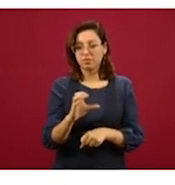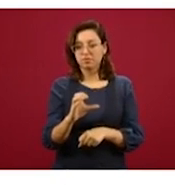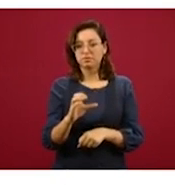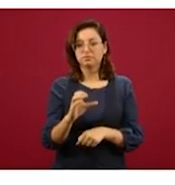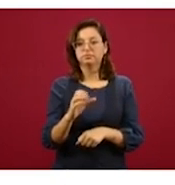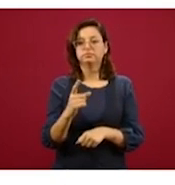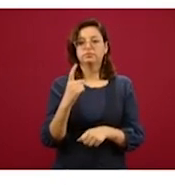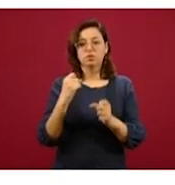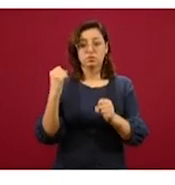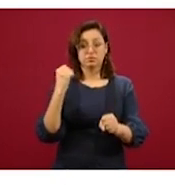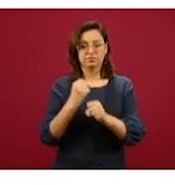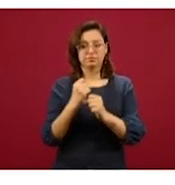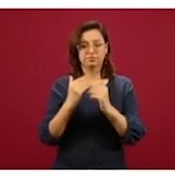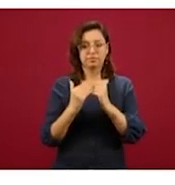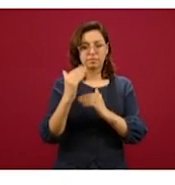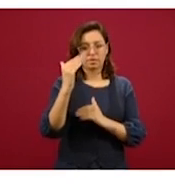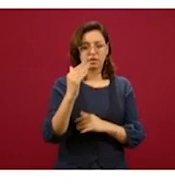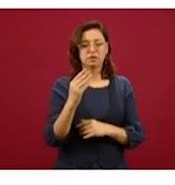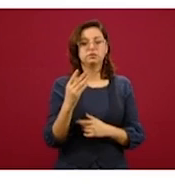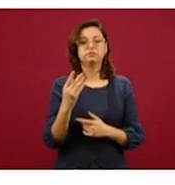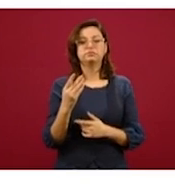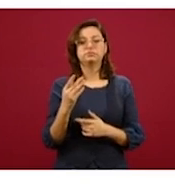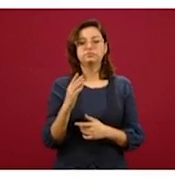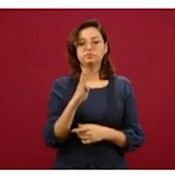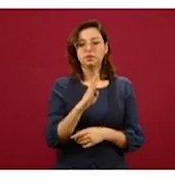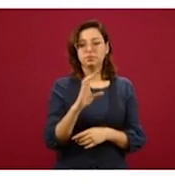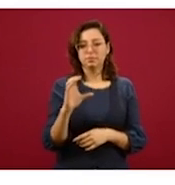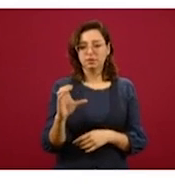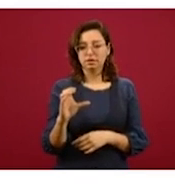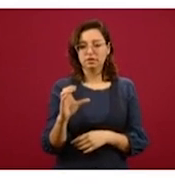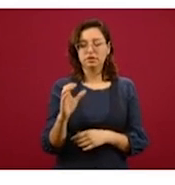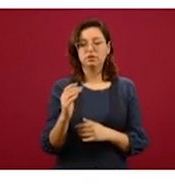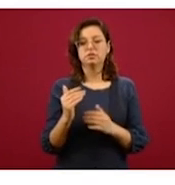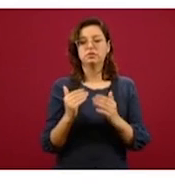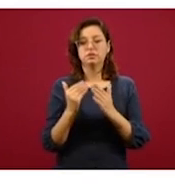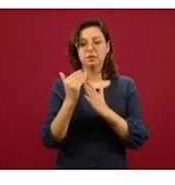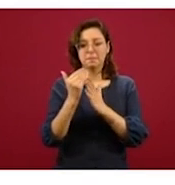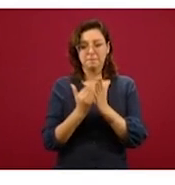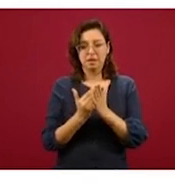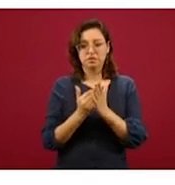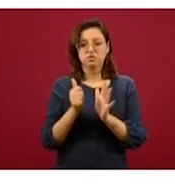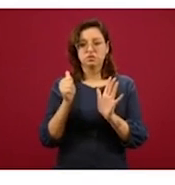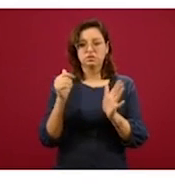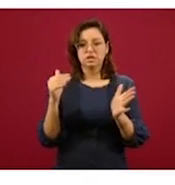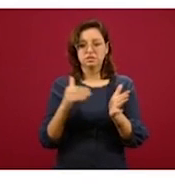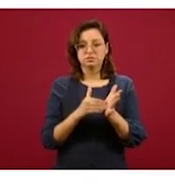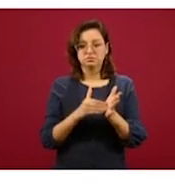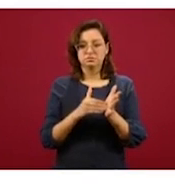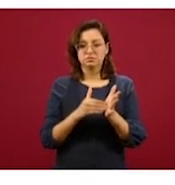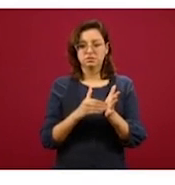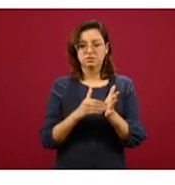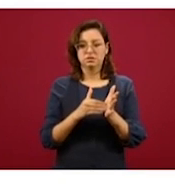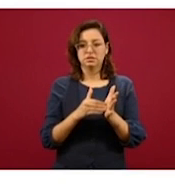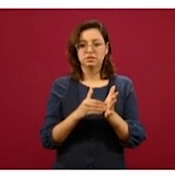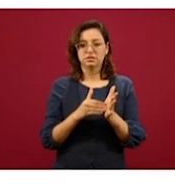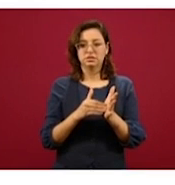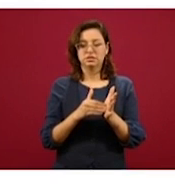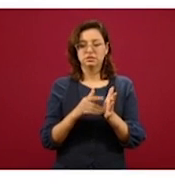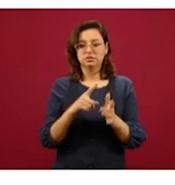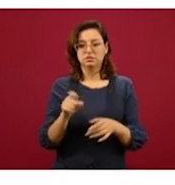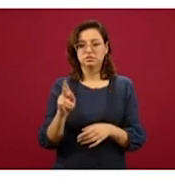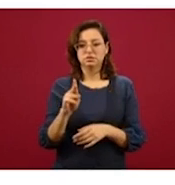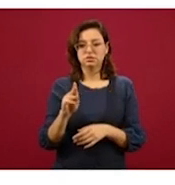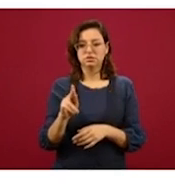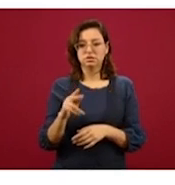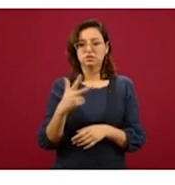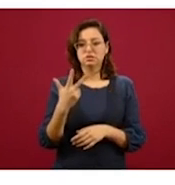meta, tendríamos Baja California apenas con un poquito menos, 6.050 de los 6.188, la Ciudad